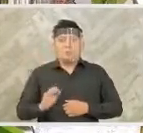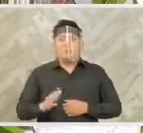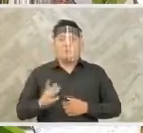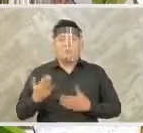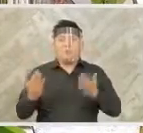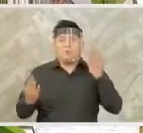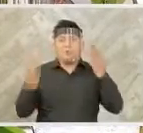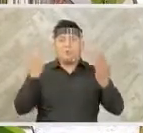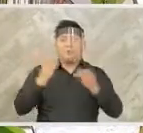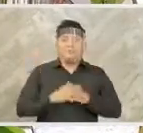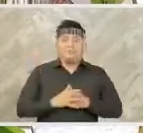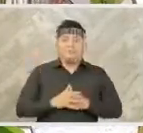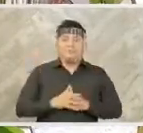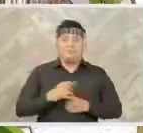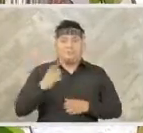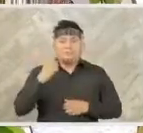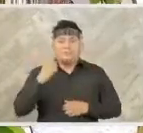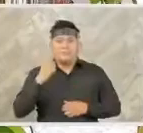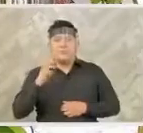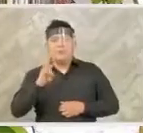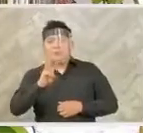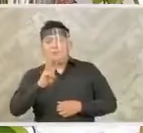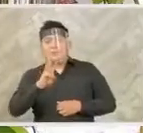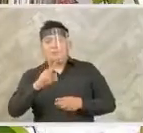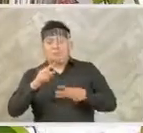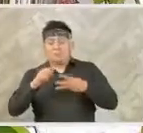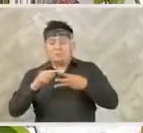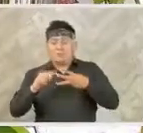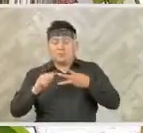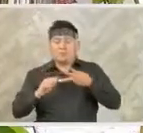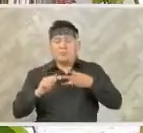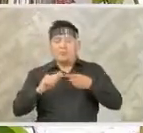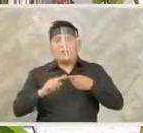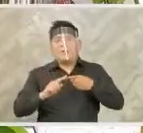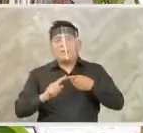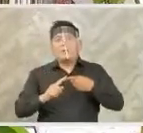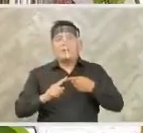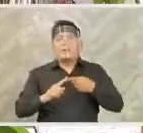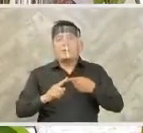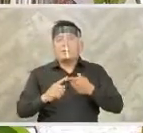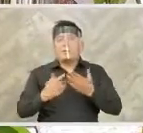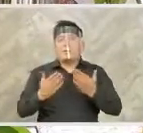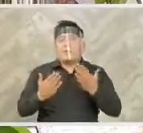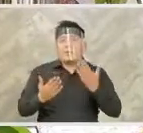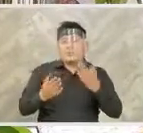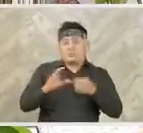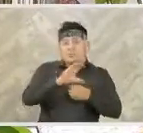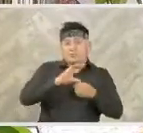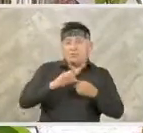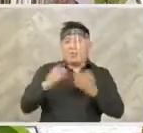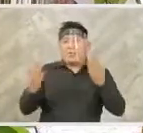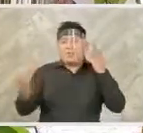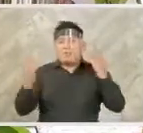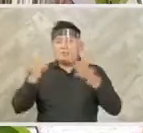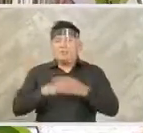primero, son tres componentes, campo-ciudad. El primer componente, asistencia técnica. En este diagnóstico, la productividad, la